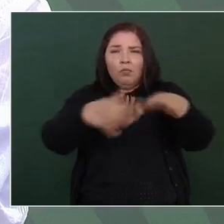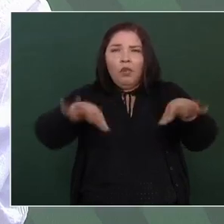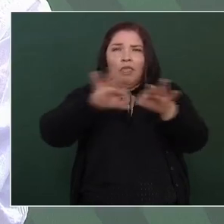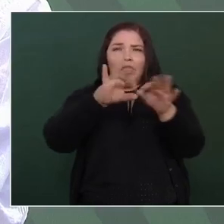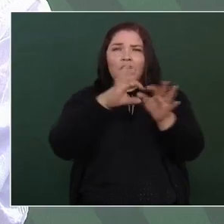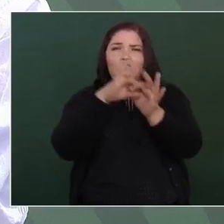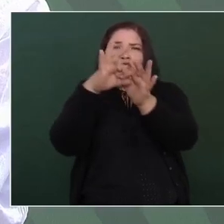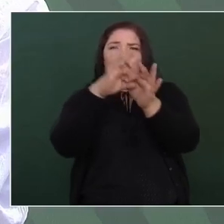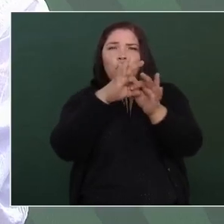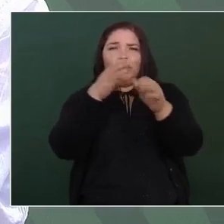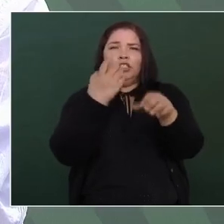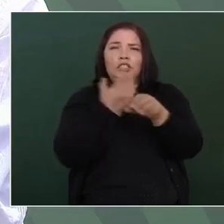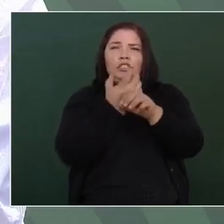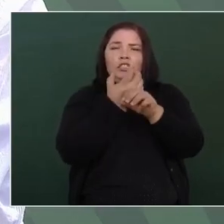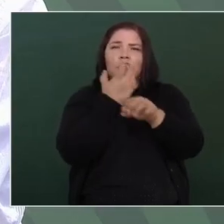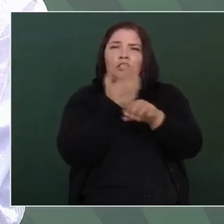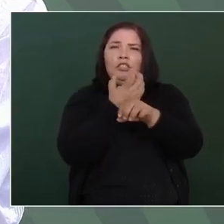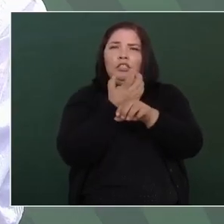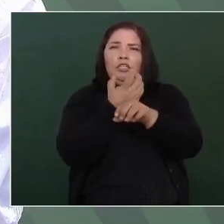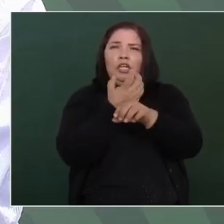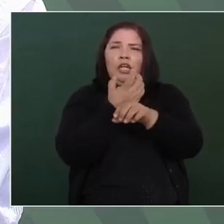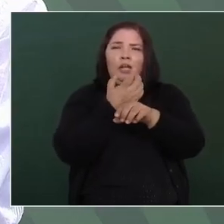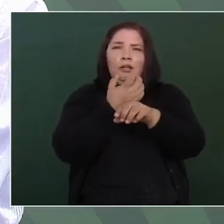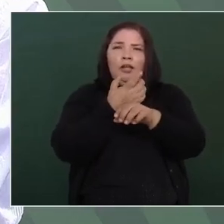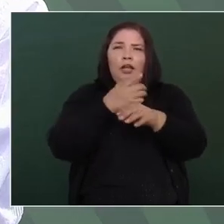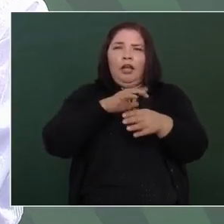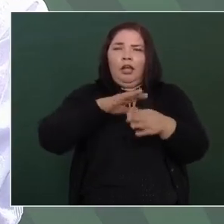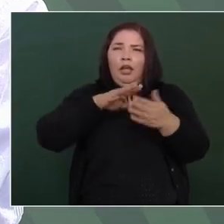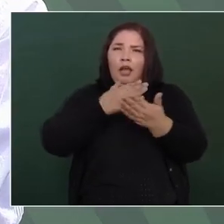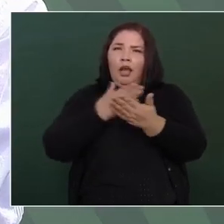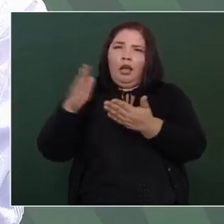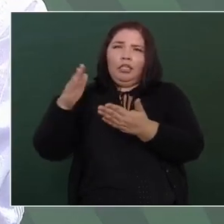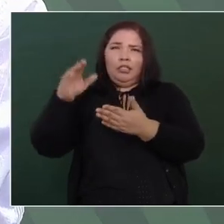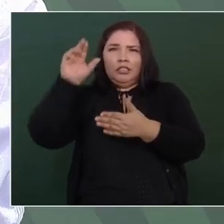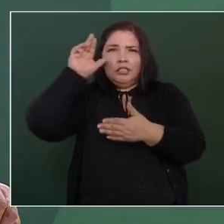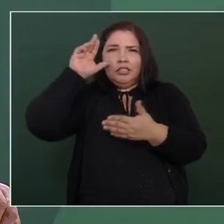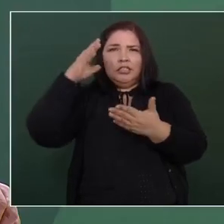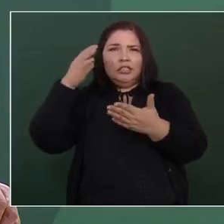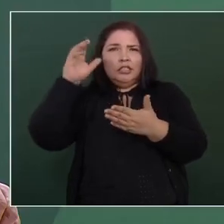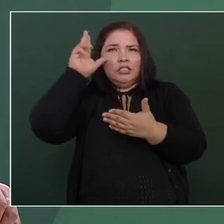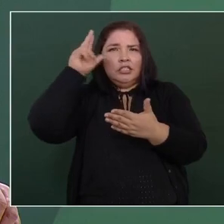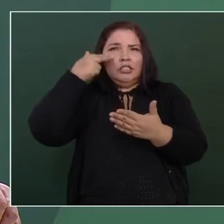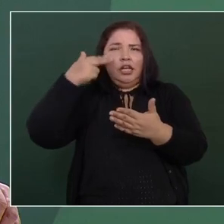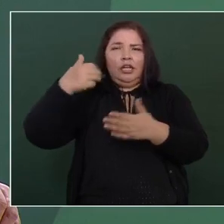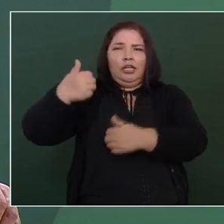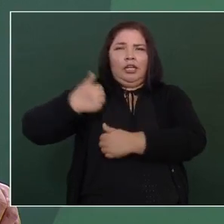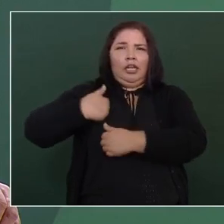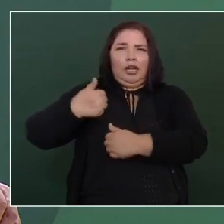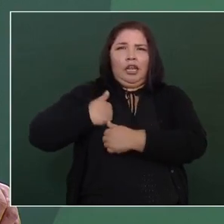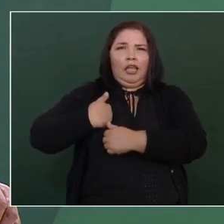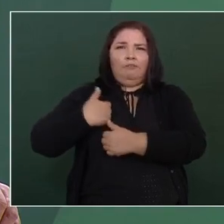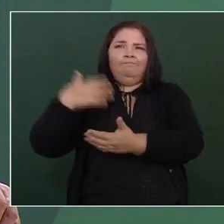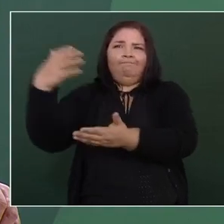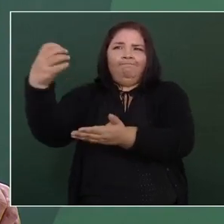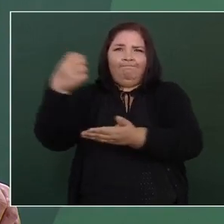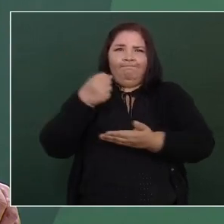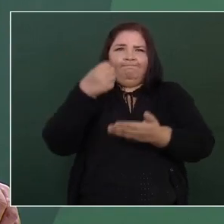Unidos, se desplazó a China, se desplazó a Canadá, está llegando mucha inversión